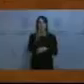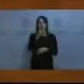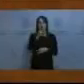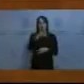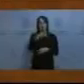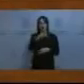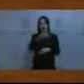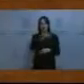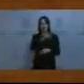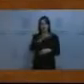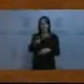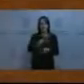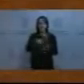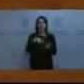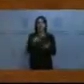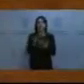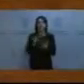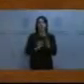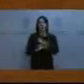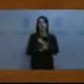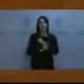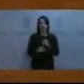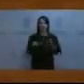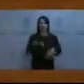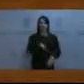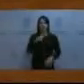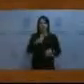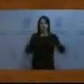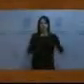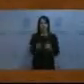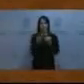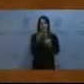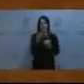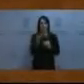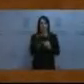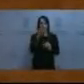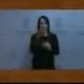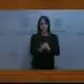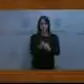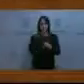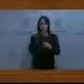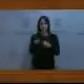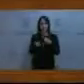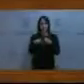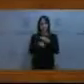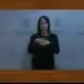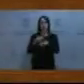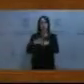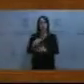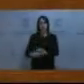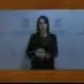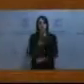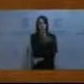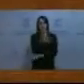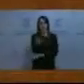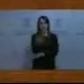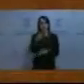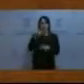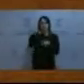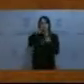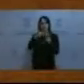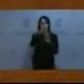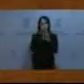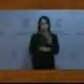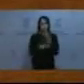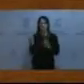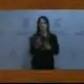plan o estrategia general de actuaciones que le permita proyectar adecuadamente las acciones a desarrollar, así como establecer objetivos.